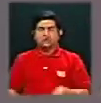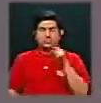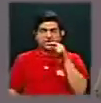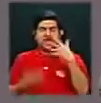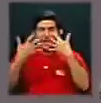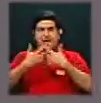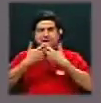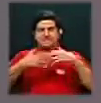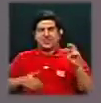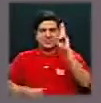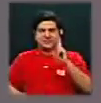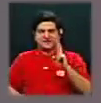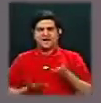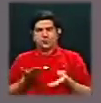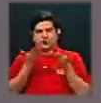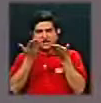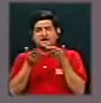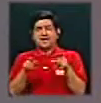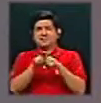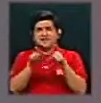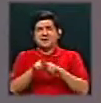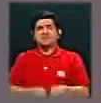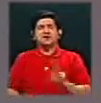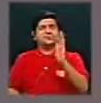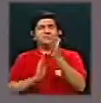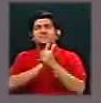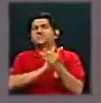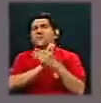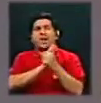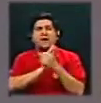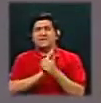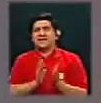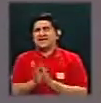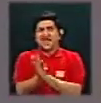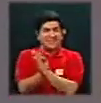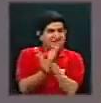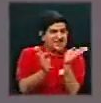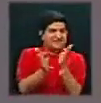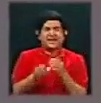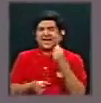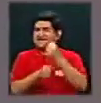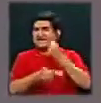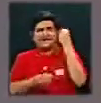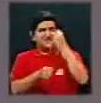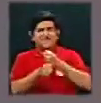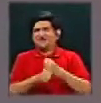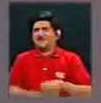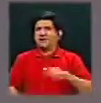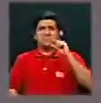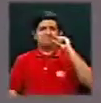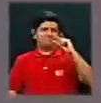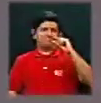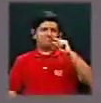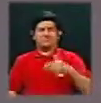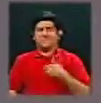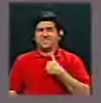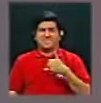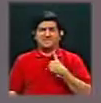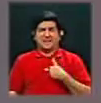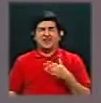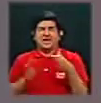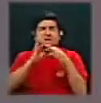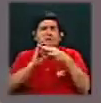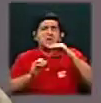empresas costarricenses. Entonces, desde ese punto de vista, también su capacidad indirecta de generación de empleos es sumamente reducida porque tienen